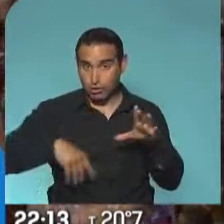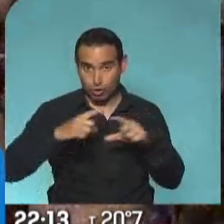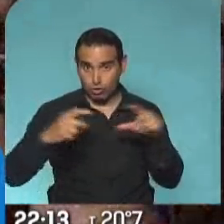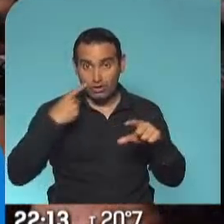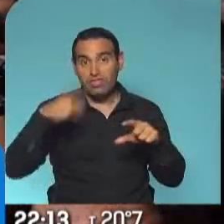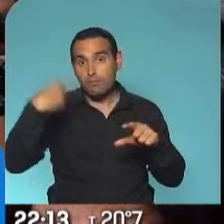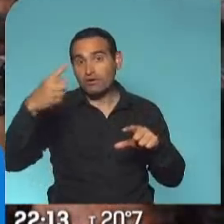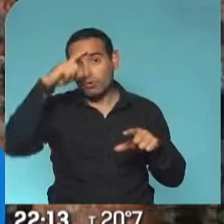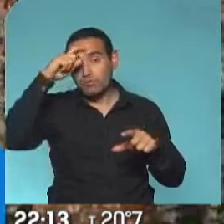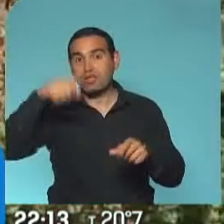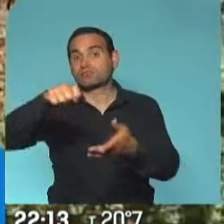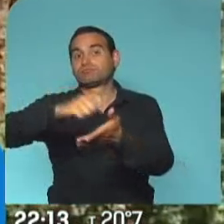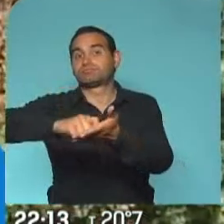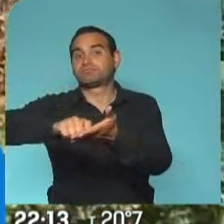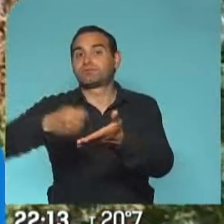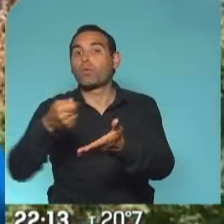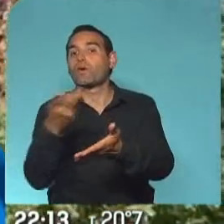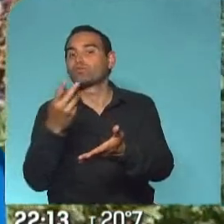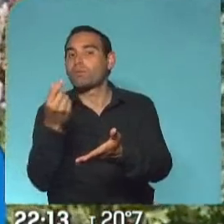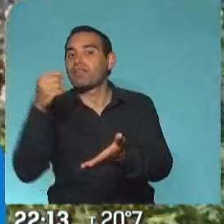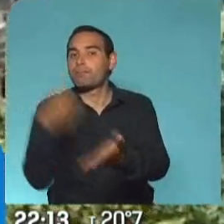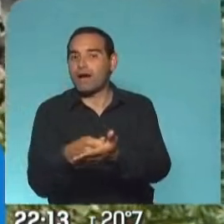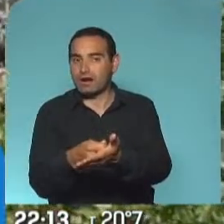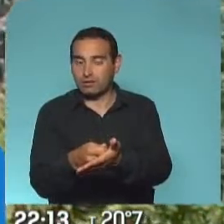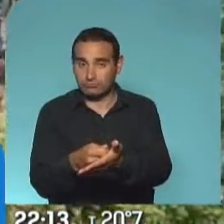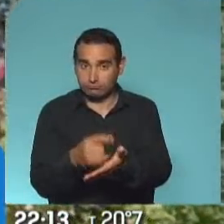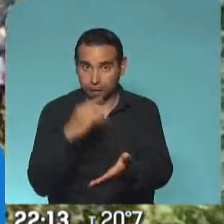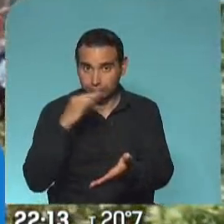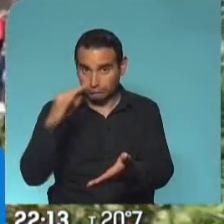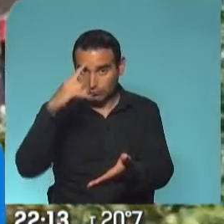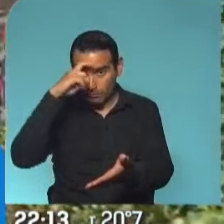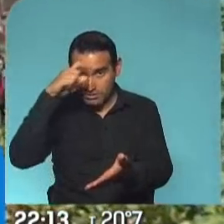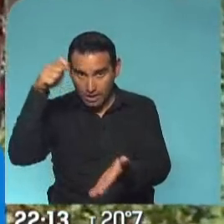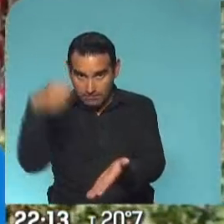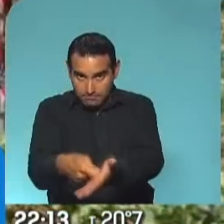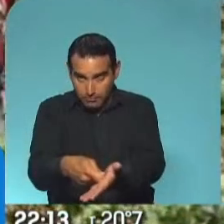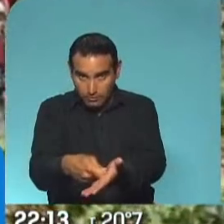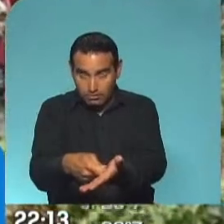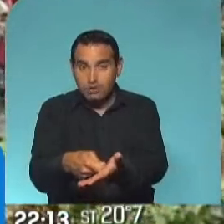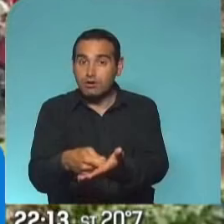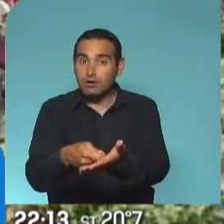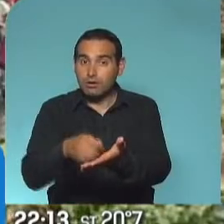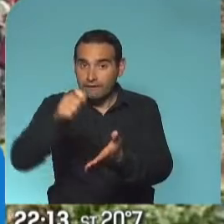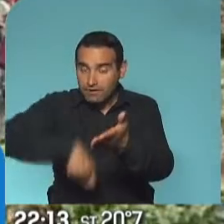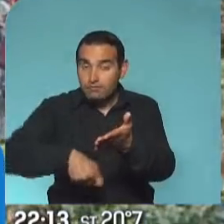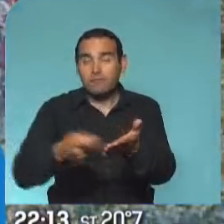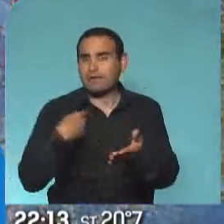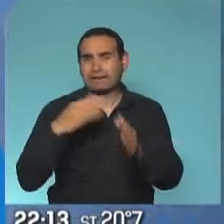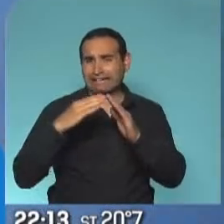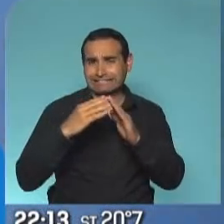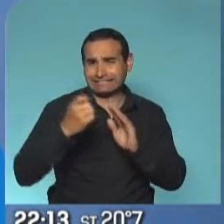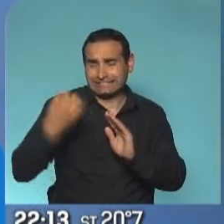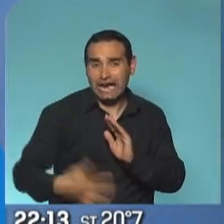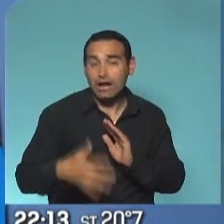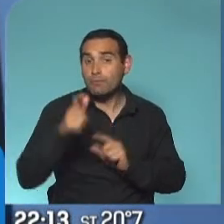complete la clínica con el monto de lo que cueste el servicio de salud que te proveen. Vivienda muy cara, mucha gente que